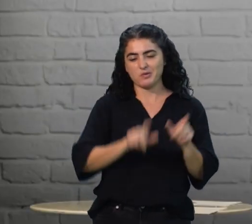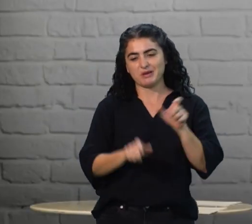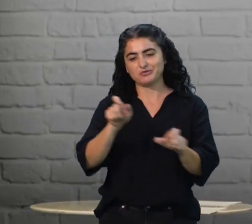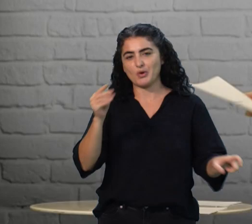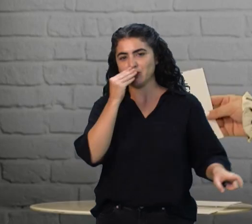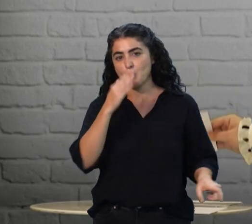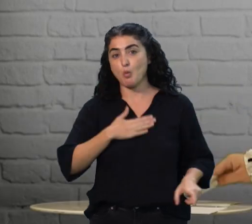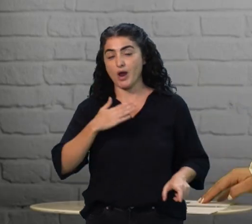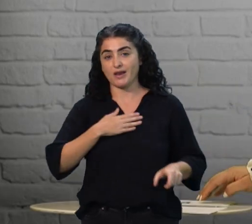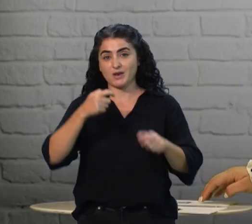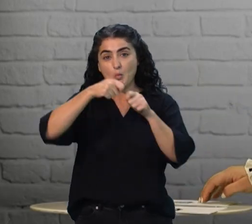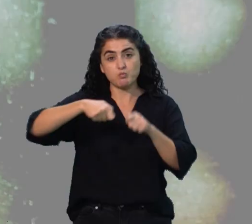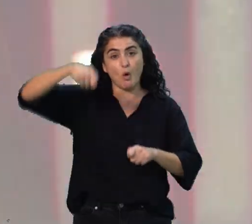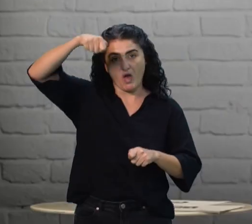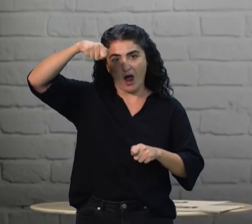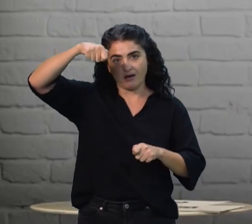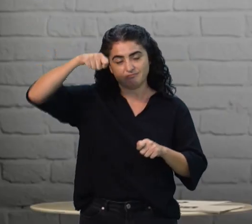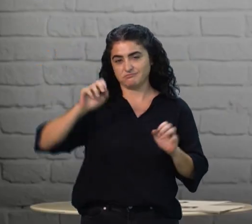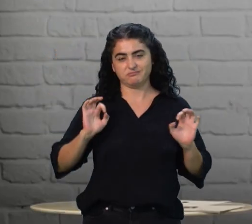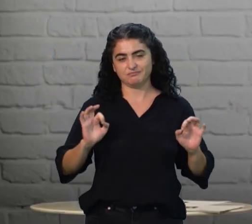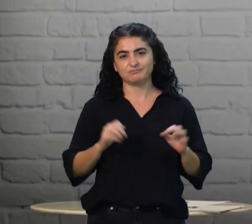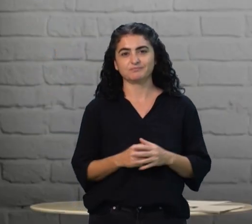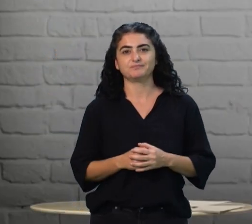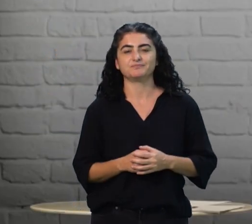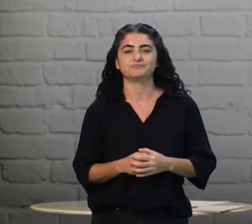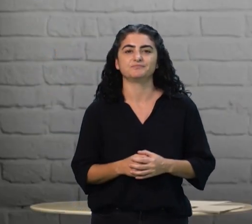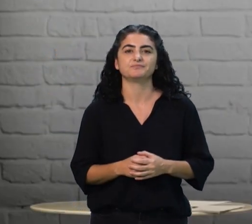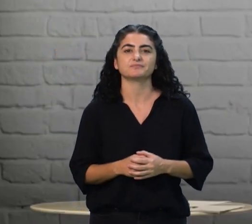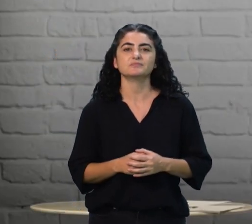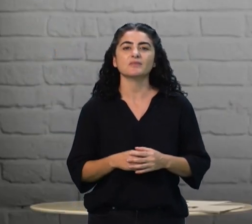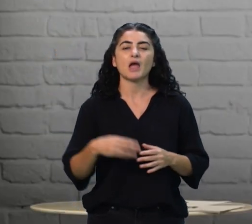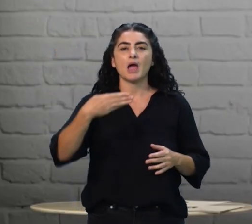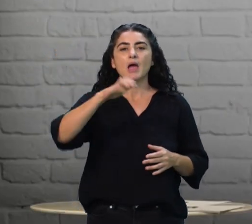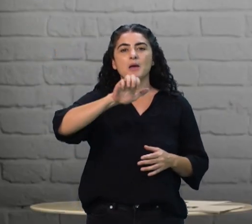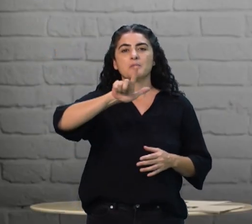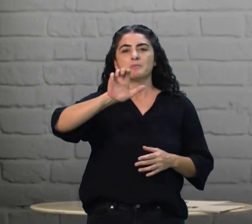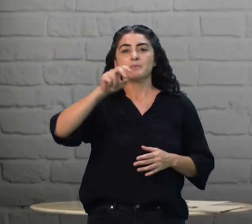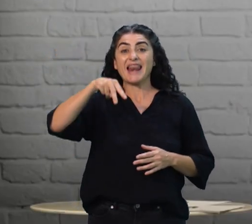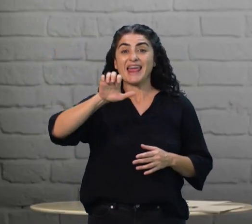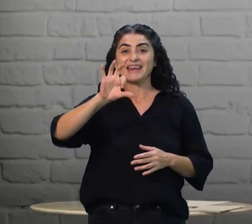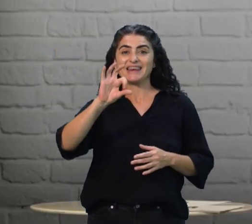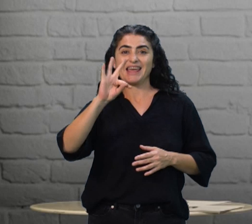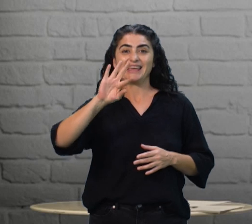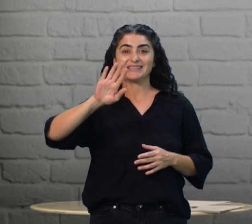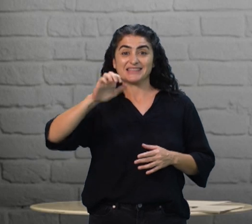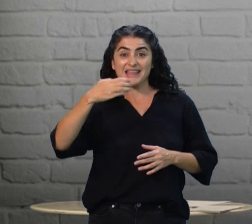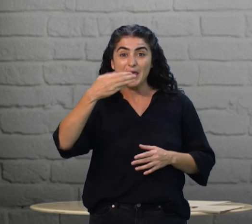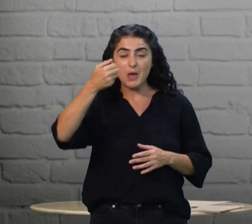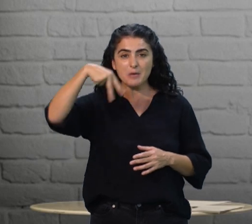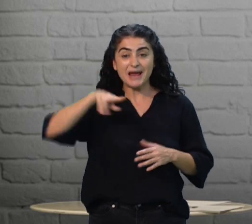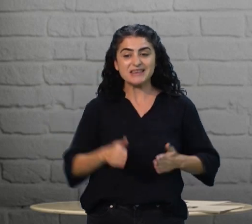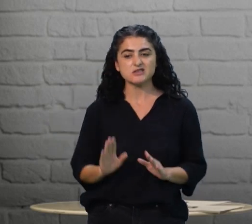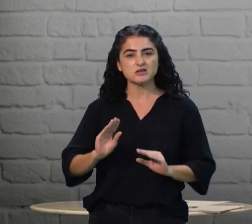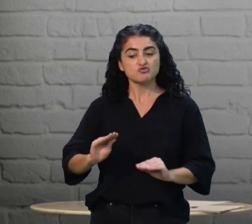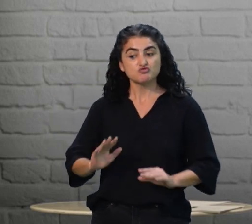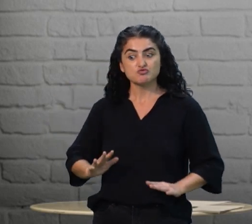las Bodegas Belén Esteban mataba por su hija y tú por La Rioja